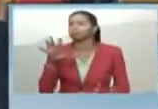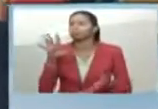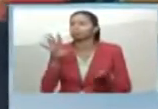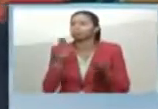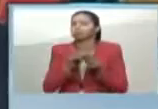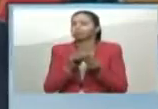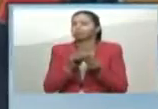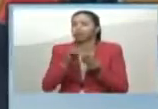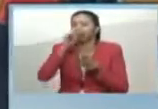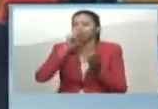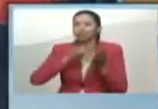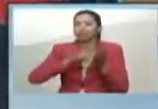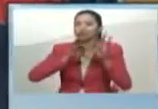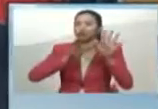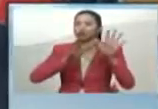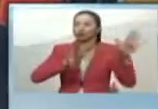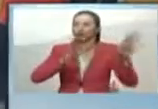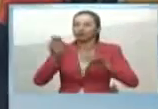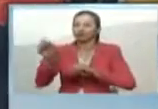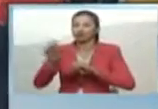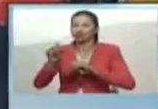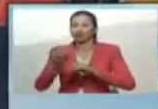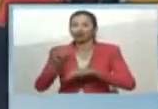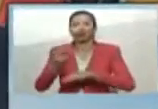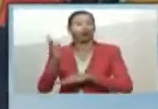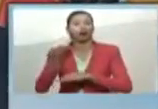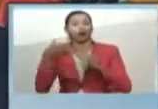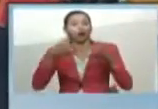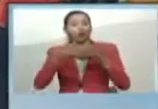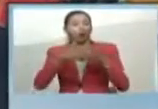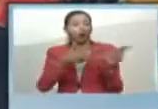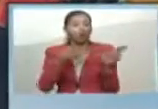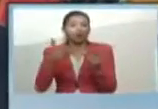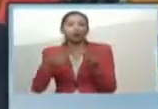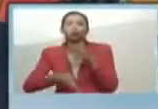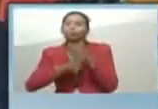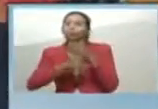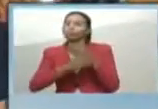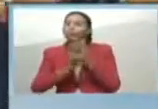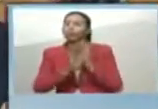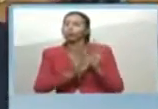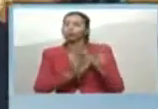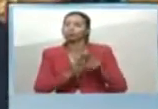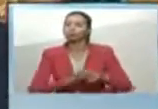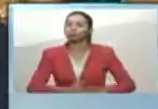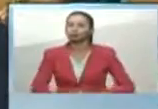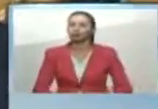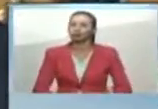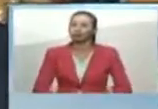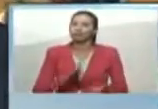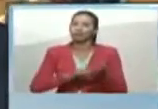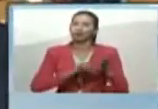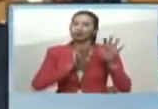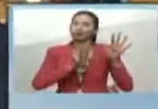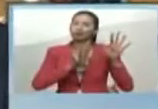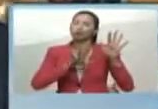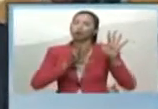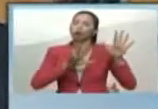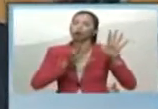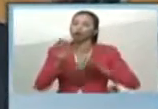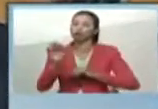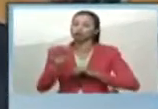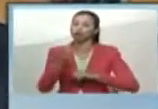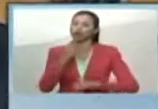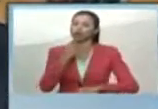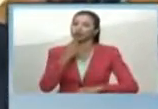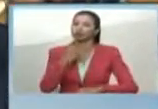que en los 70, derrotada la insurgencia armada, continúa esa política de terrorismo de Estado. Y la década de los 80 yo la he calificado como